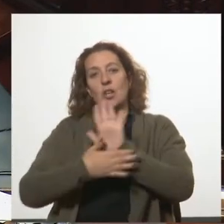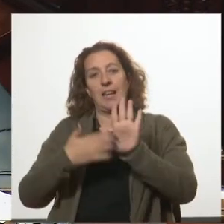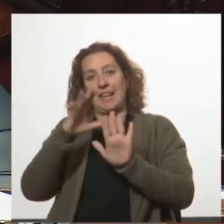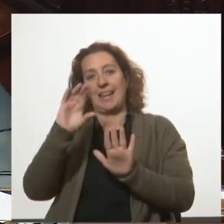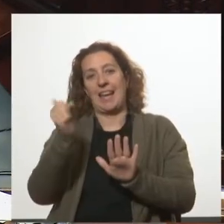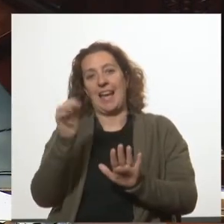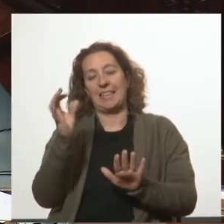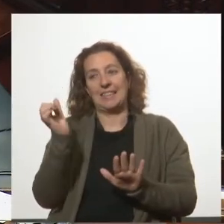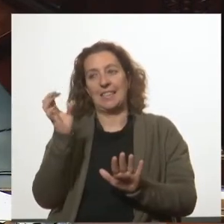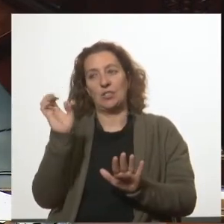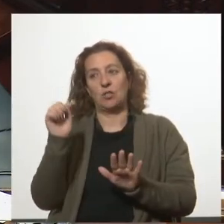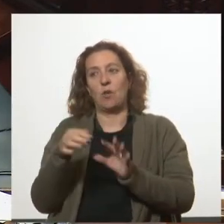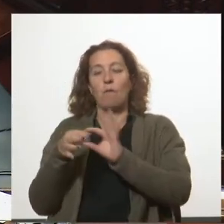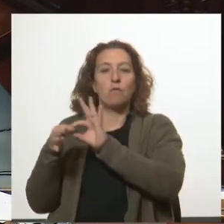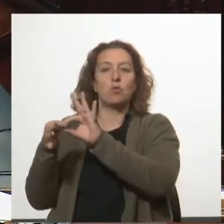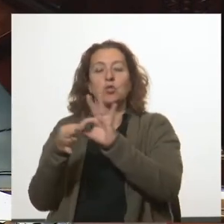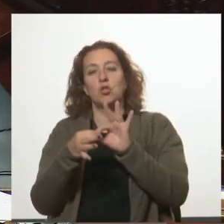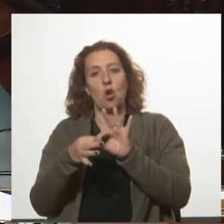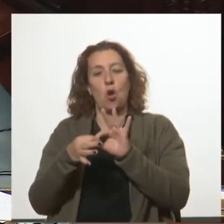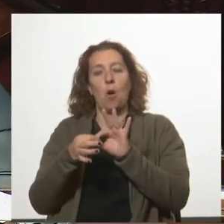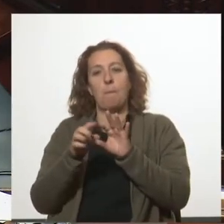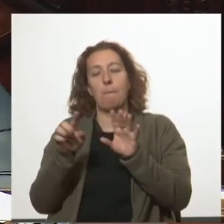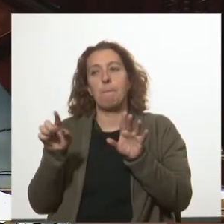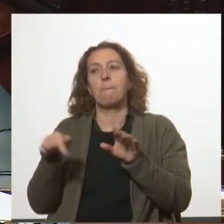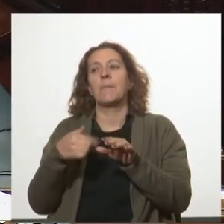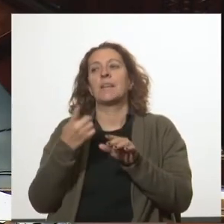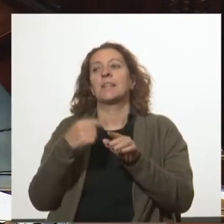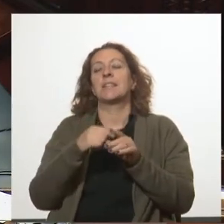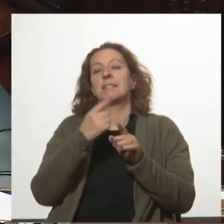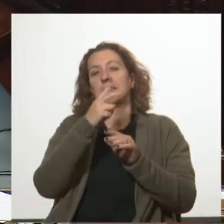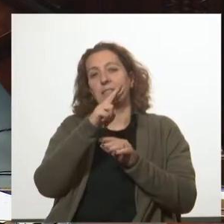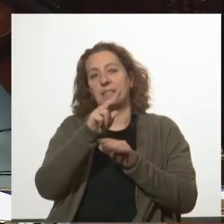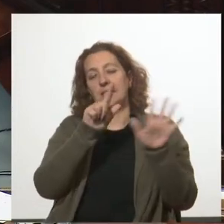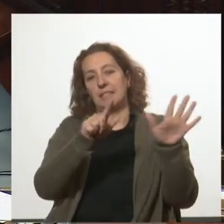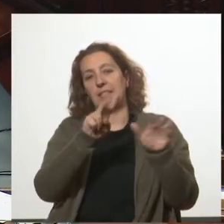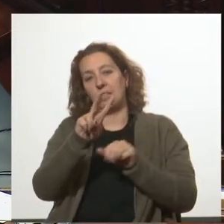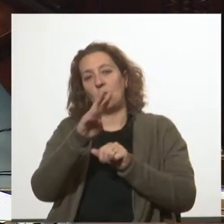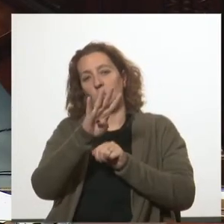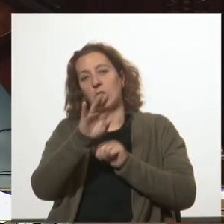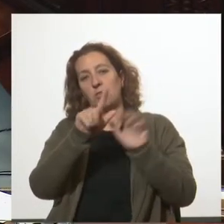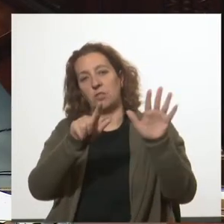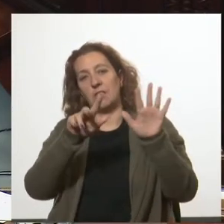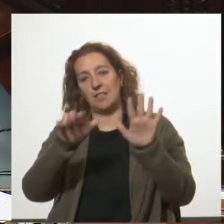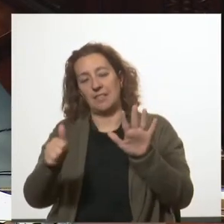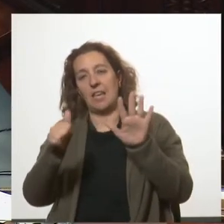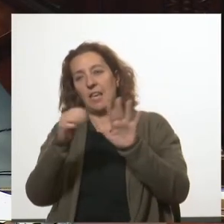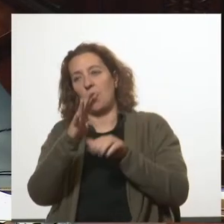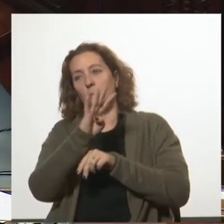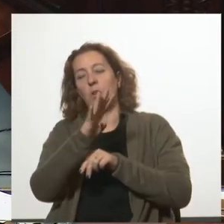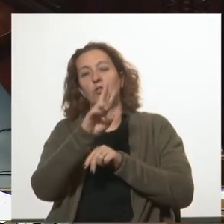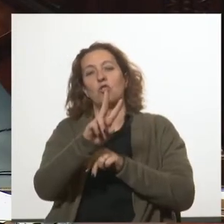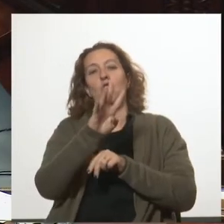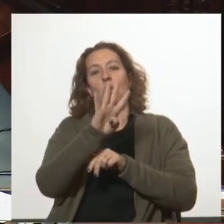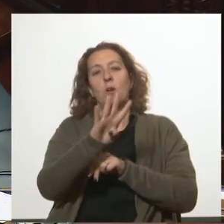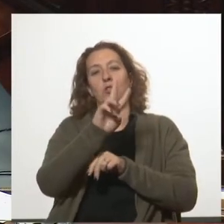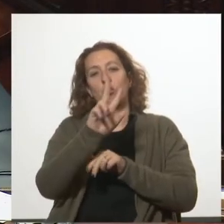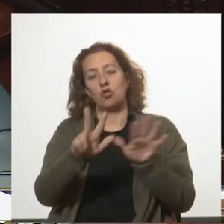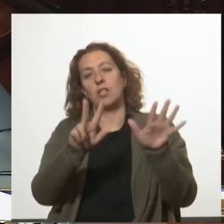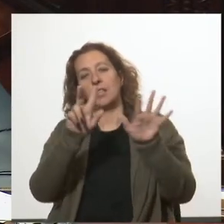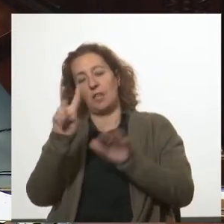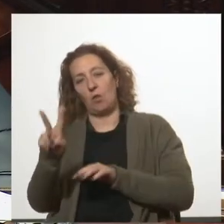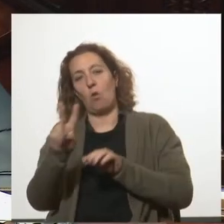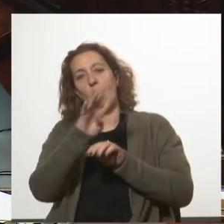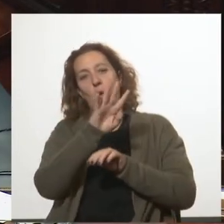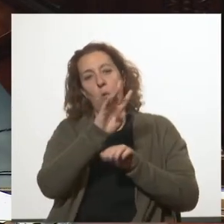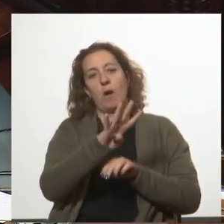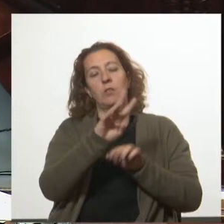función de los padrones números 72 47 6 400 94 82 400 9 400 y 3 más la parcela en